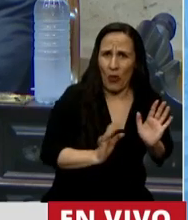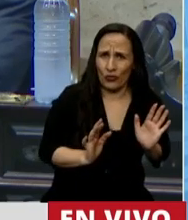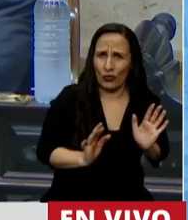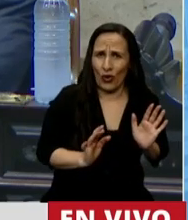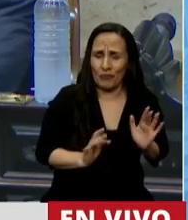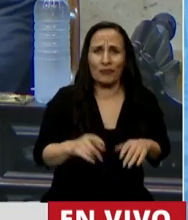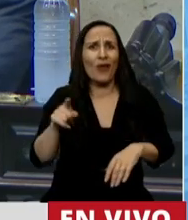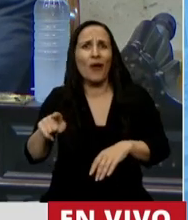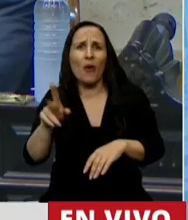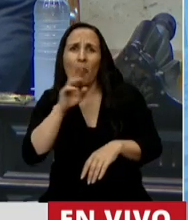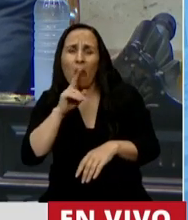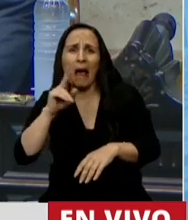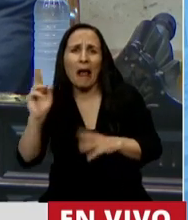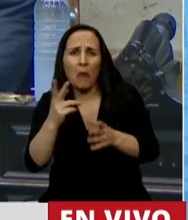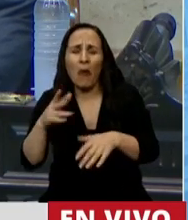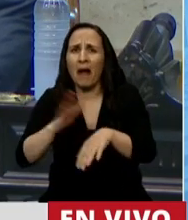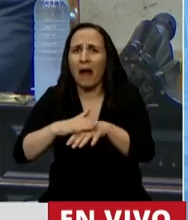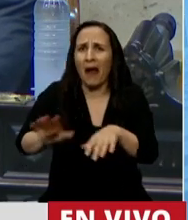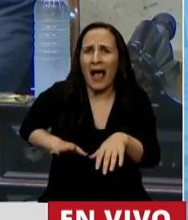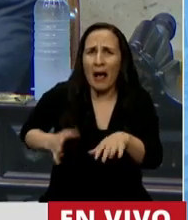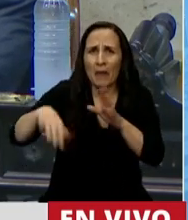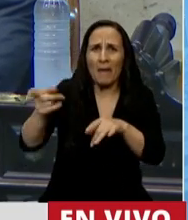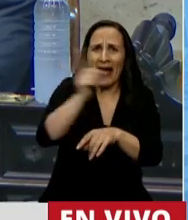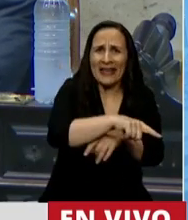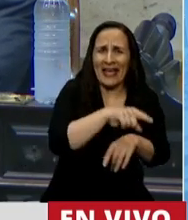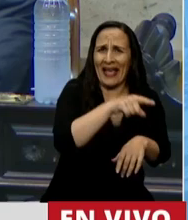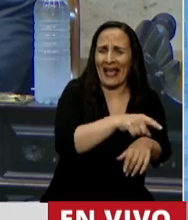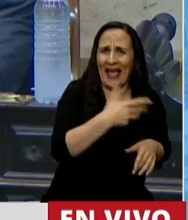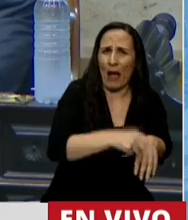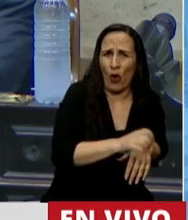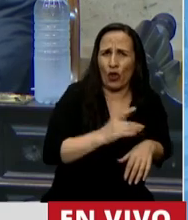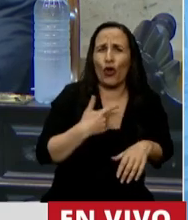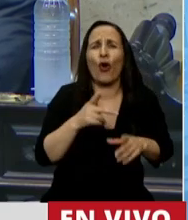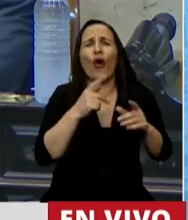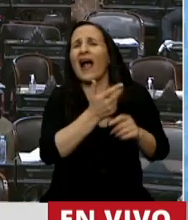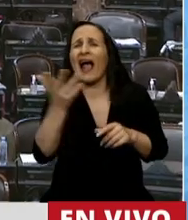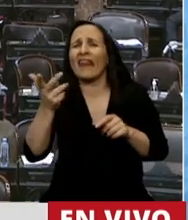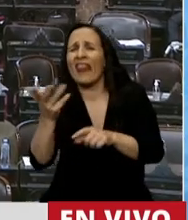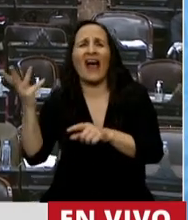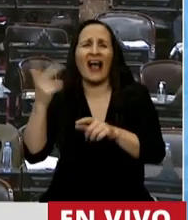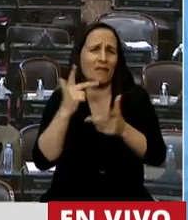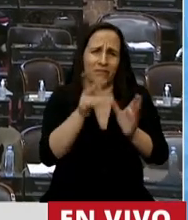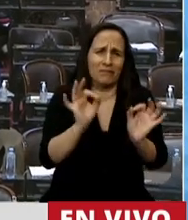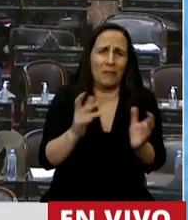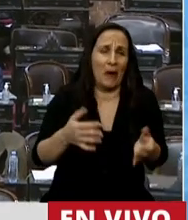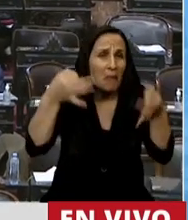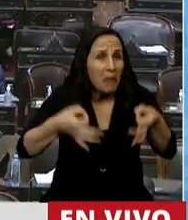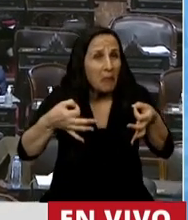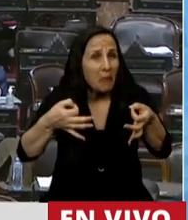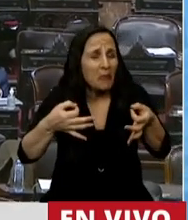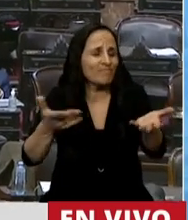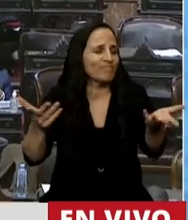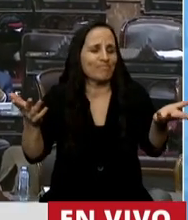de hambre que por aborto. No doy números porque los números no son ciertos, pero es algo que a nosotros nos